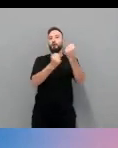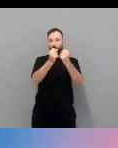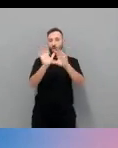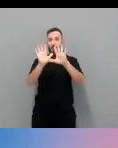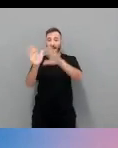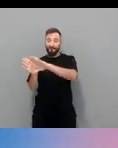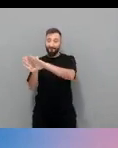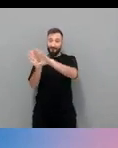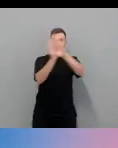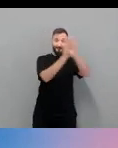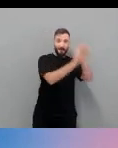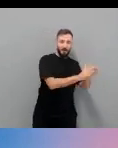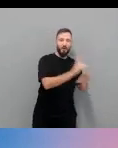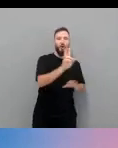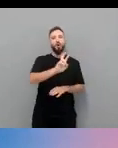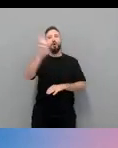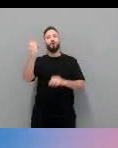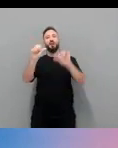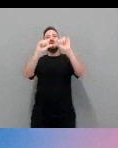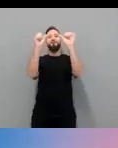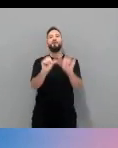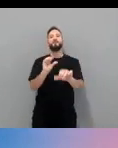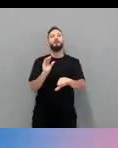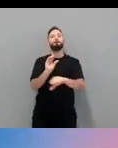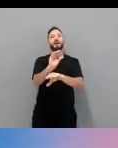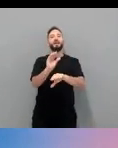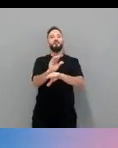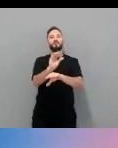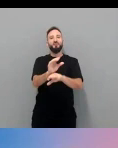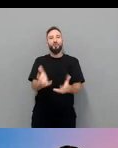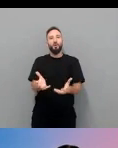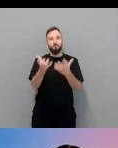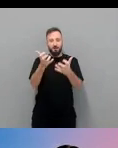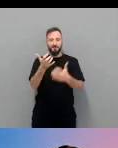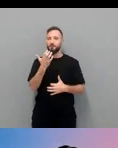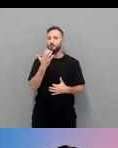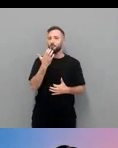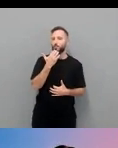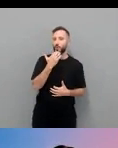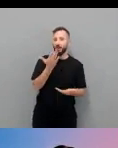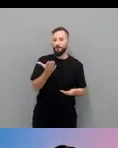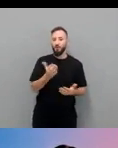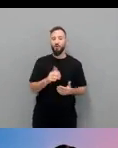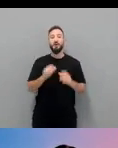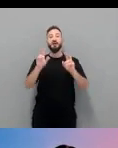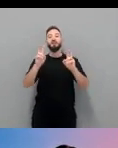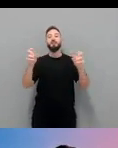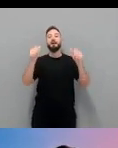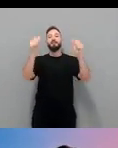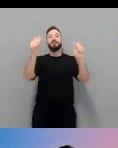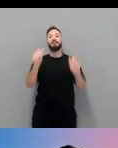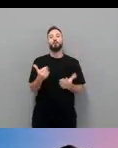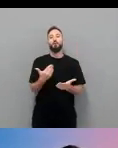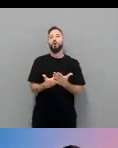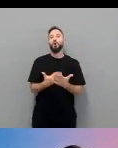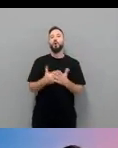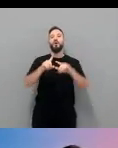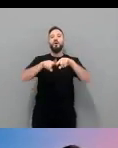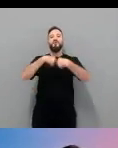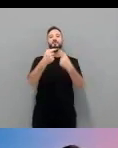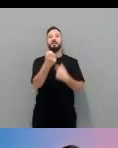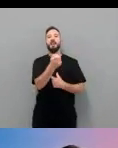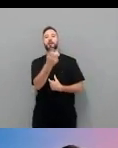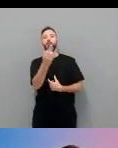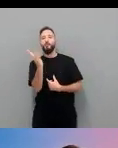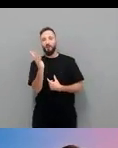otro tipo de beneficios, ¿no? Como puede ser el título de familia numerosa, que a grandes